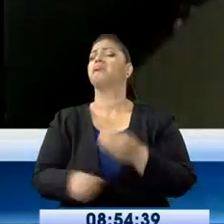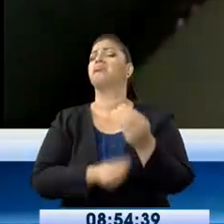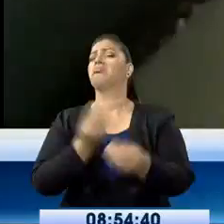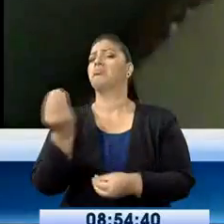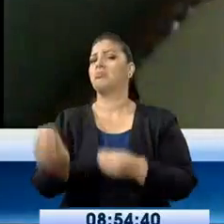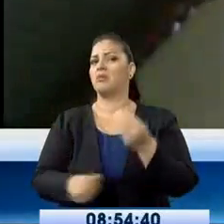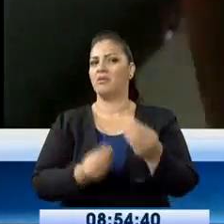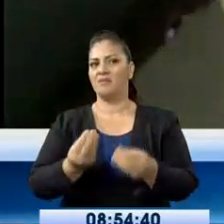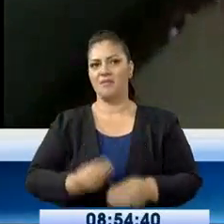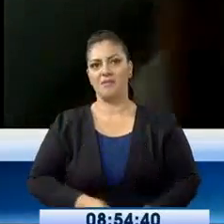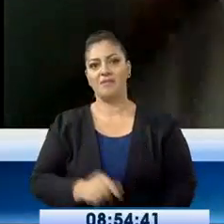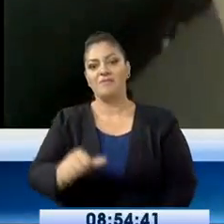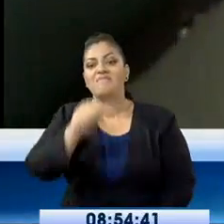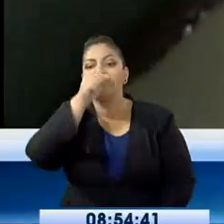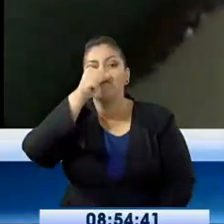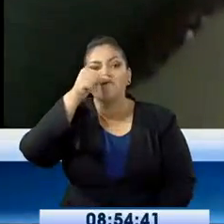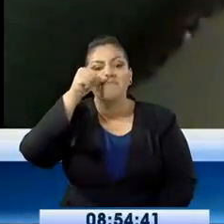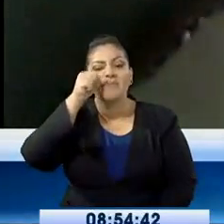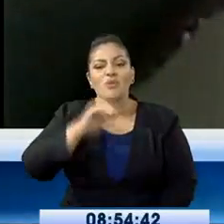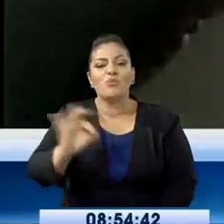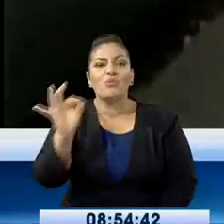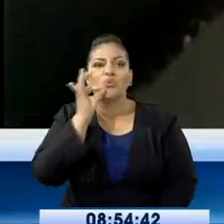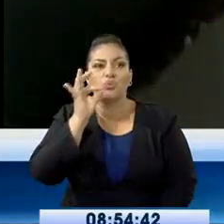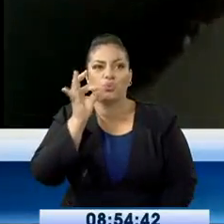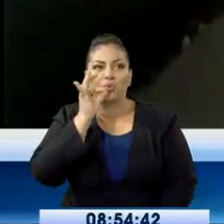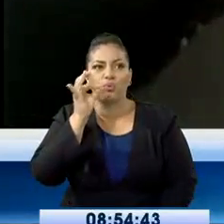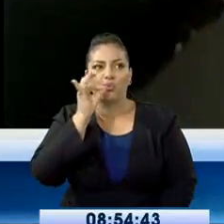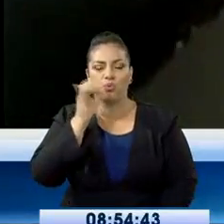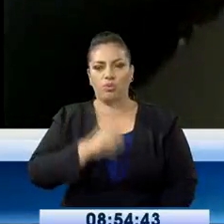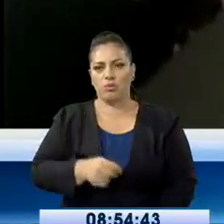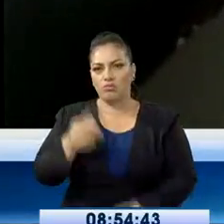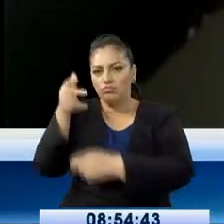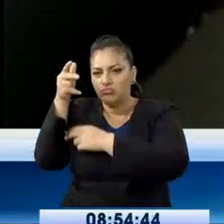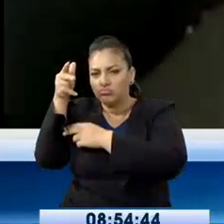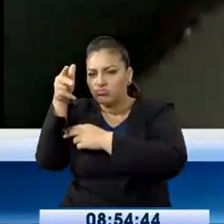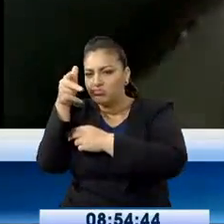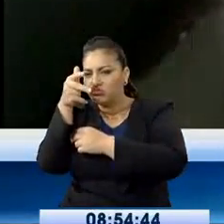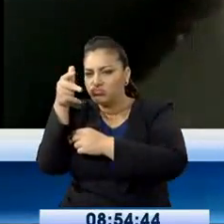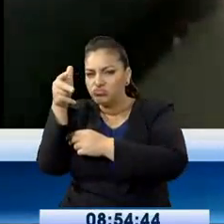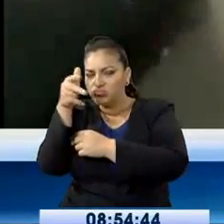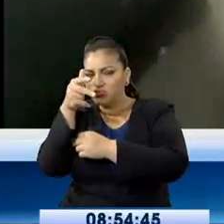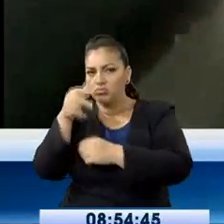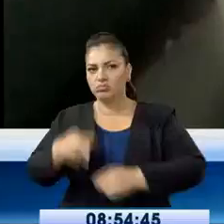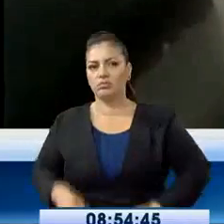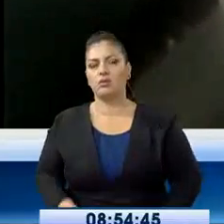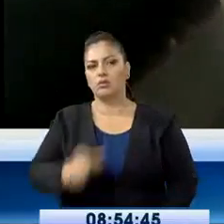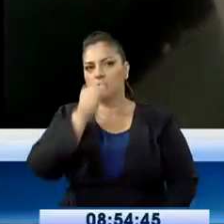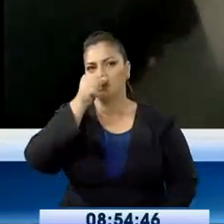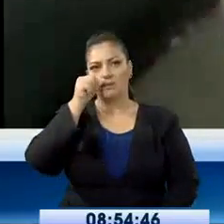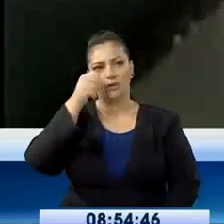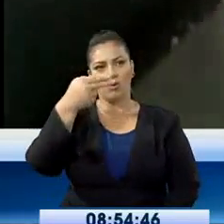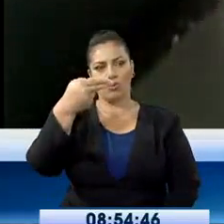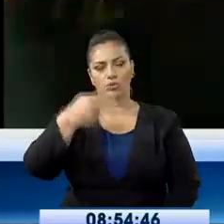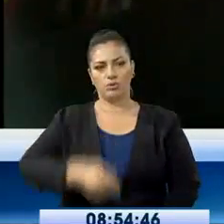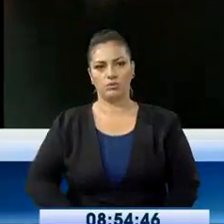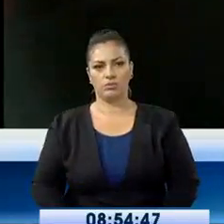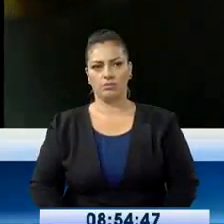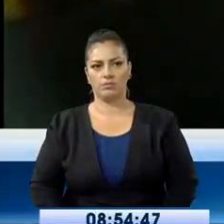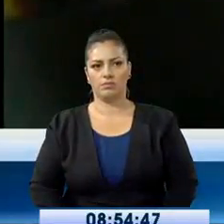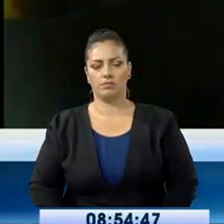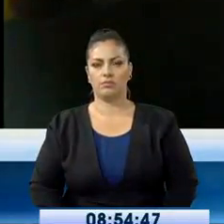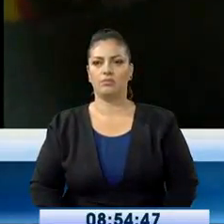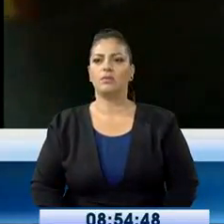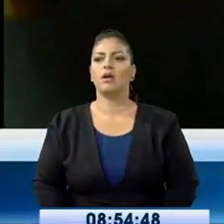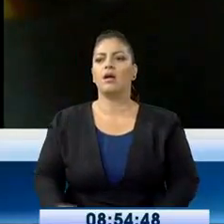asistentes se encontraban allí para consumir la dañina H. Nosotros tratamos, a través de todas las denuncias que llegan a